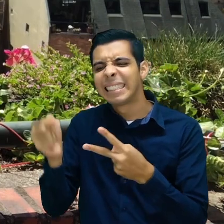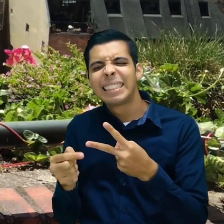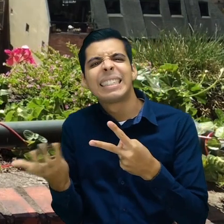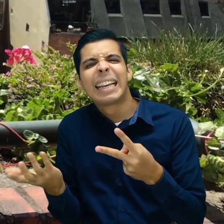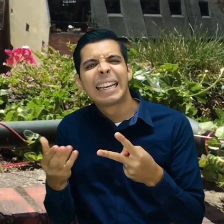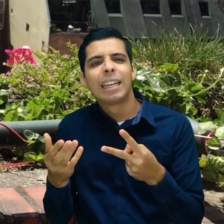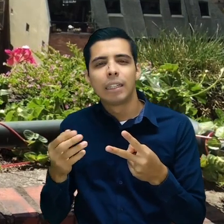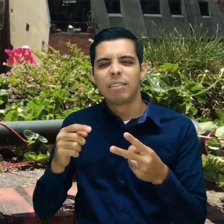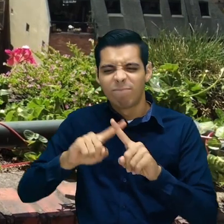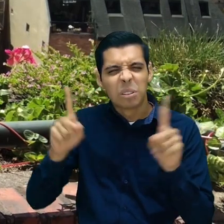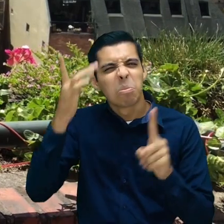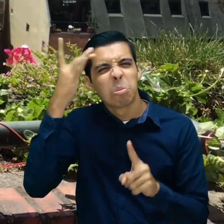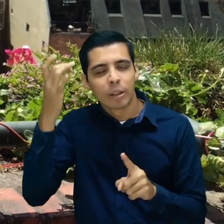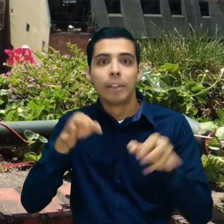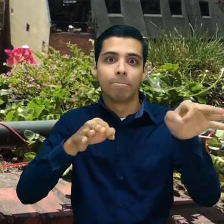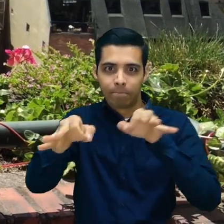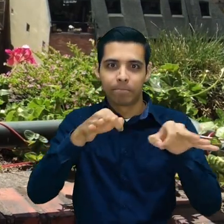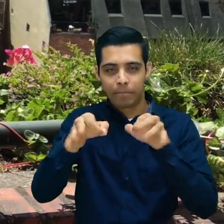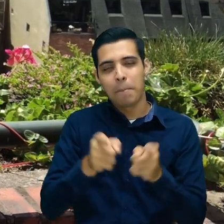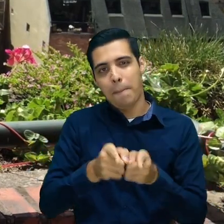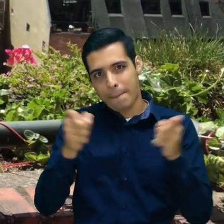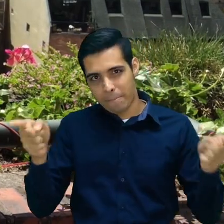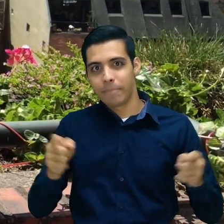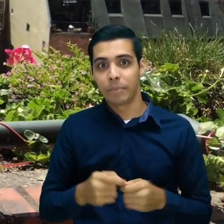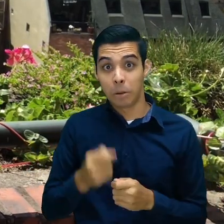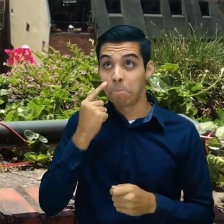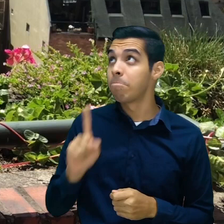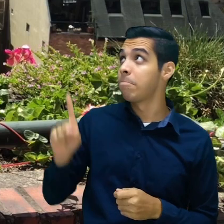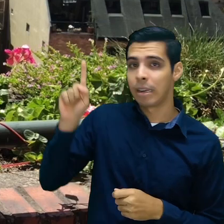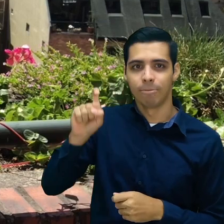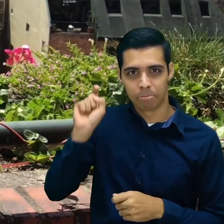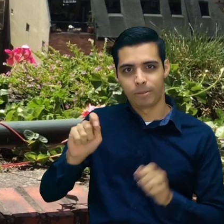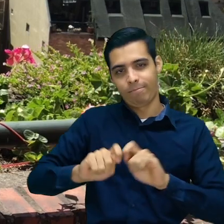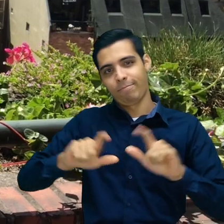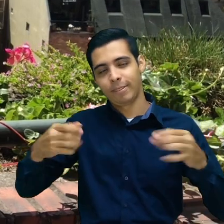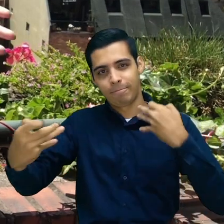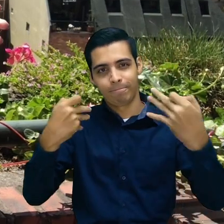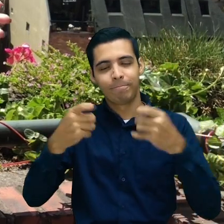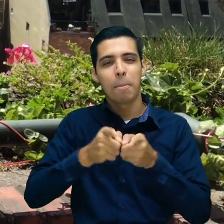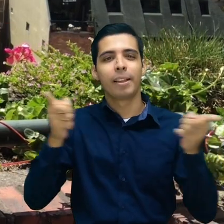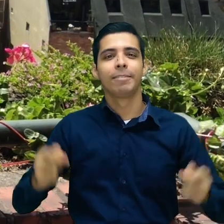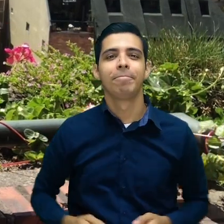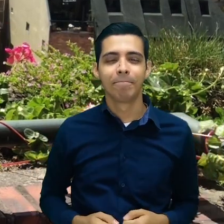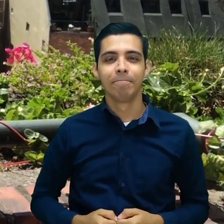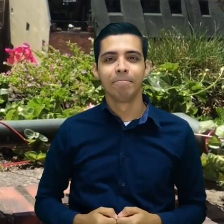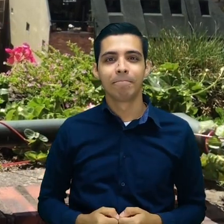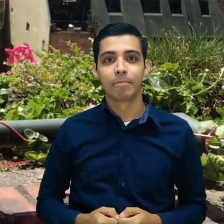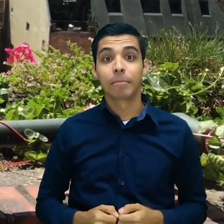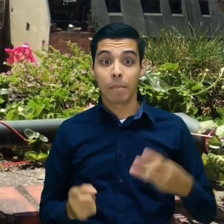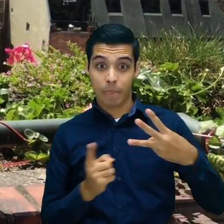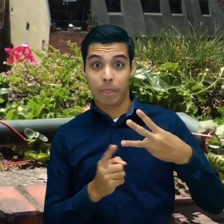tema ahí un poco enredado, pero con esta serie de videos lo explicamos mejor. Por aquí arriba se los dejo. Las donaciones también pueden